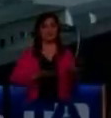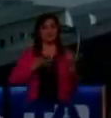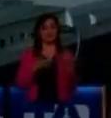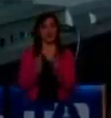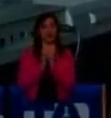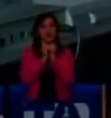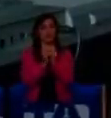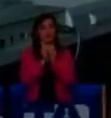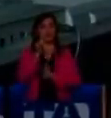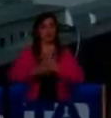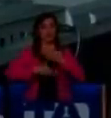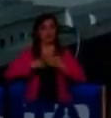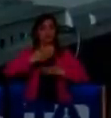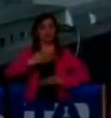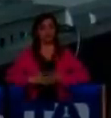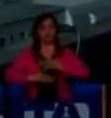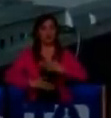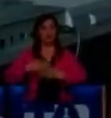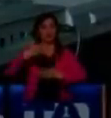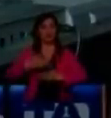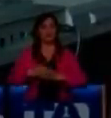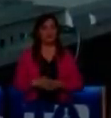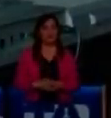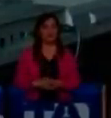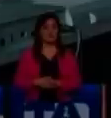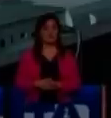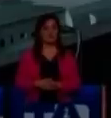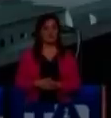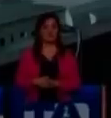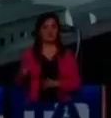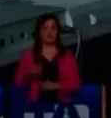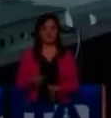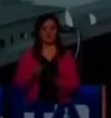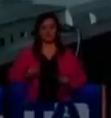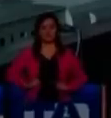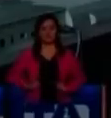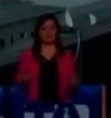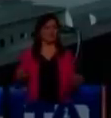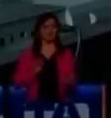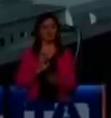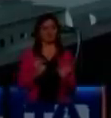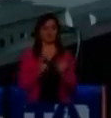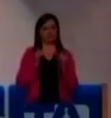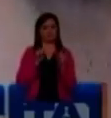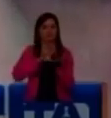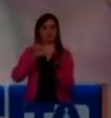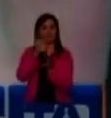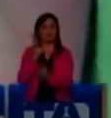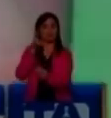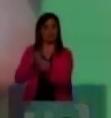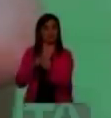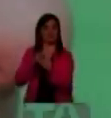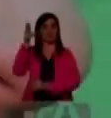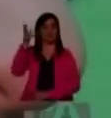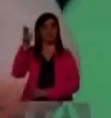nos acompañen durante todo este proceso hasta que Cristian se recupere y pueda volver nuevamente al colegio. Los